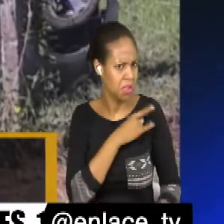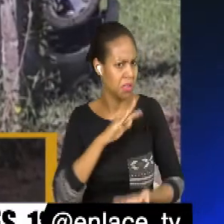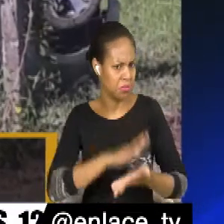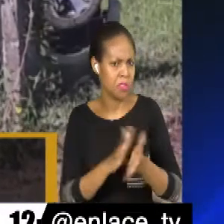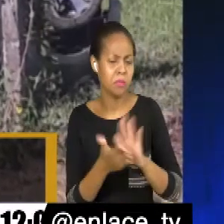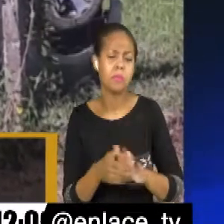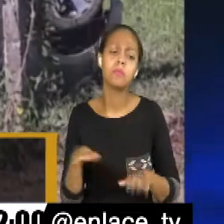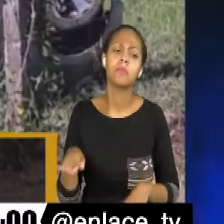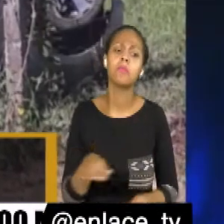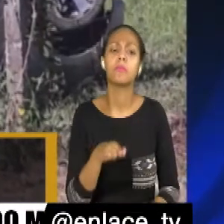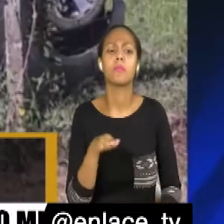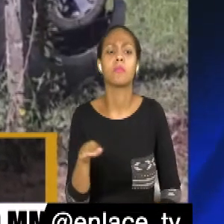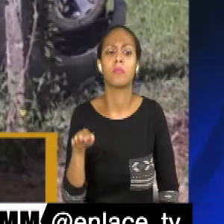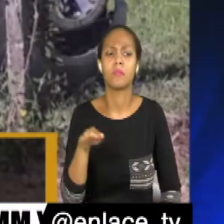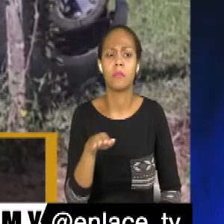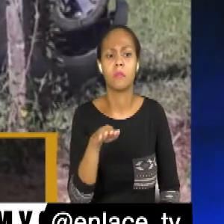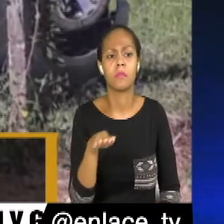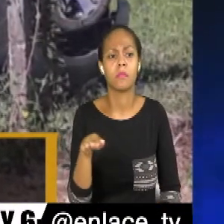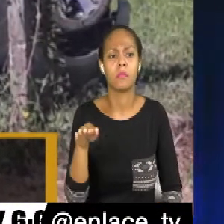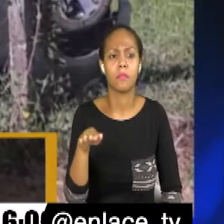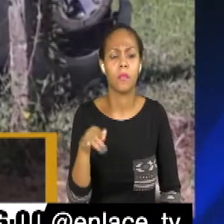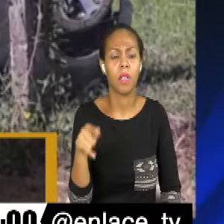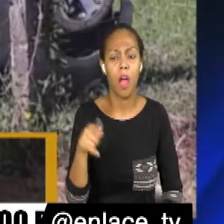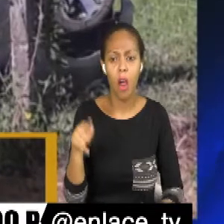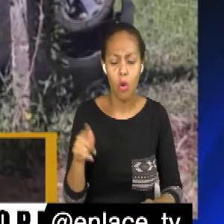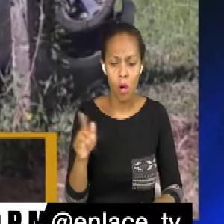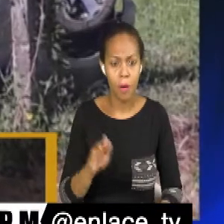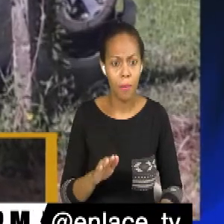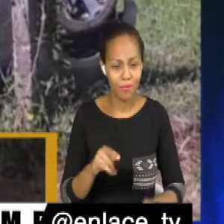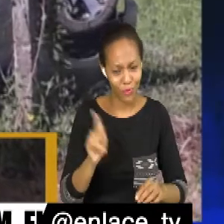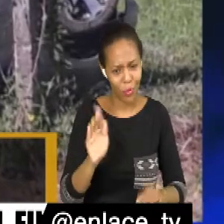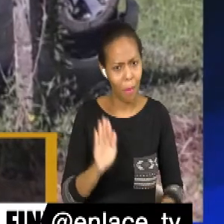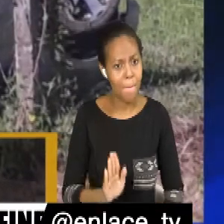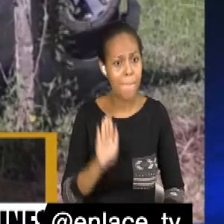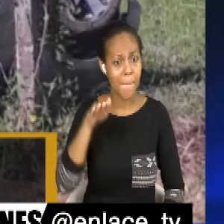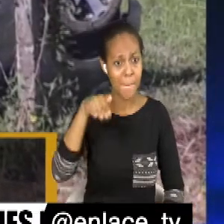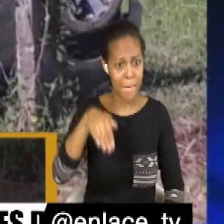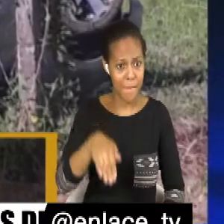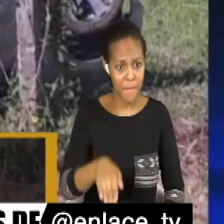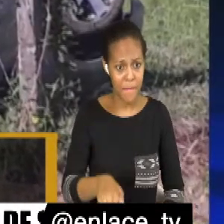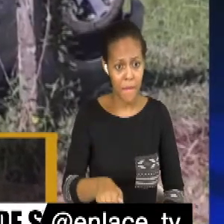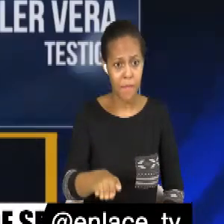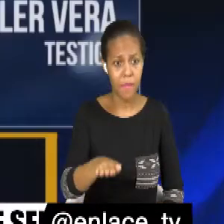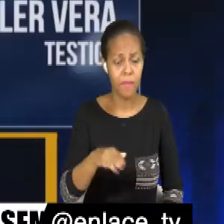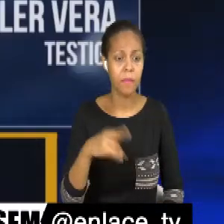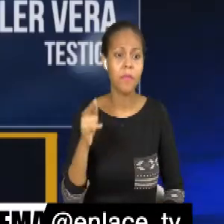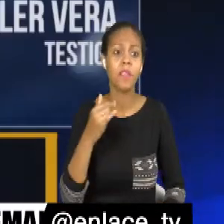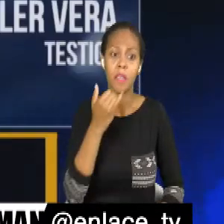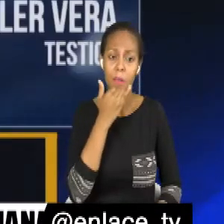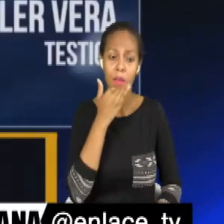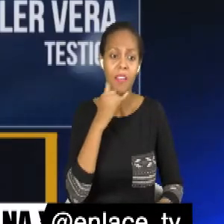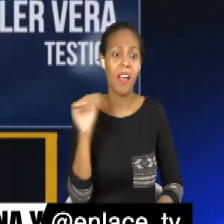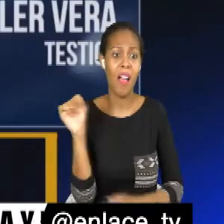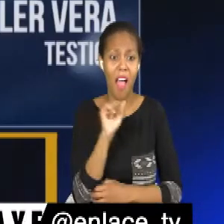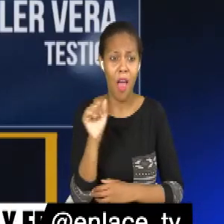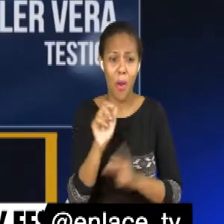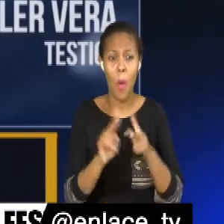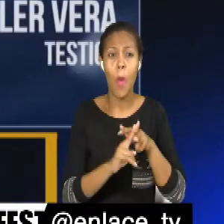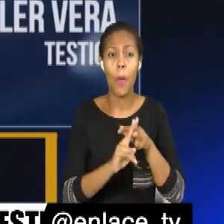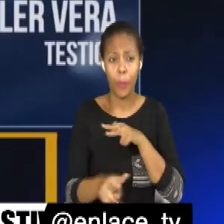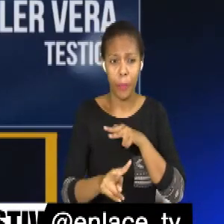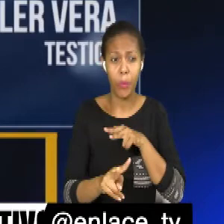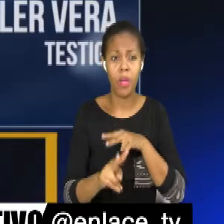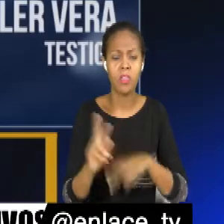están los baches, esos, los reductores de velocidad. Tenía una velceta de alta velocidad. Por esquivar